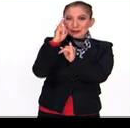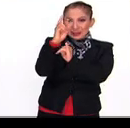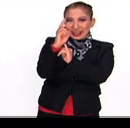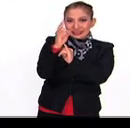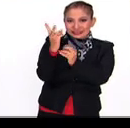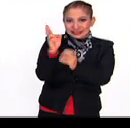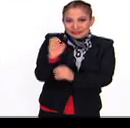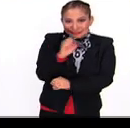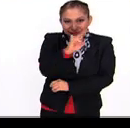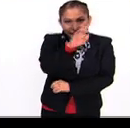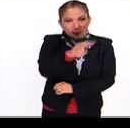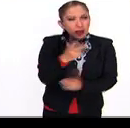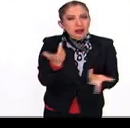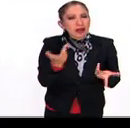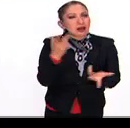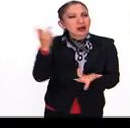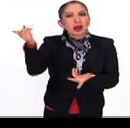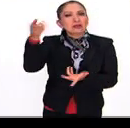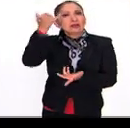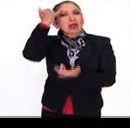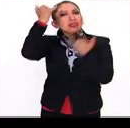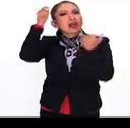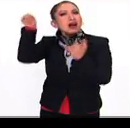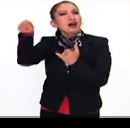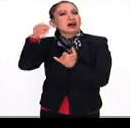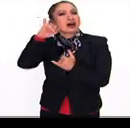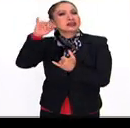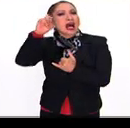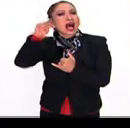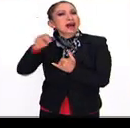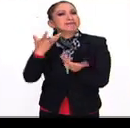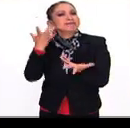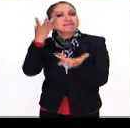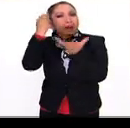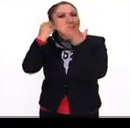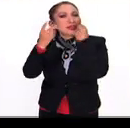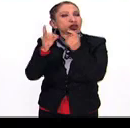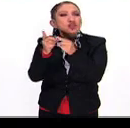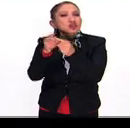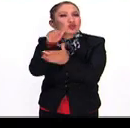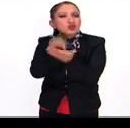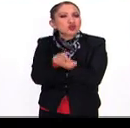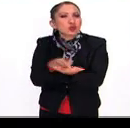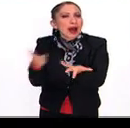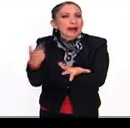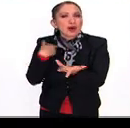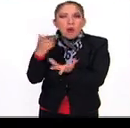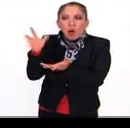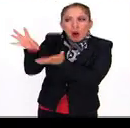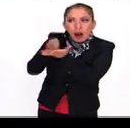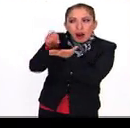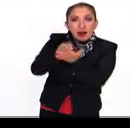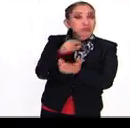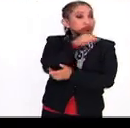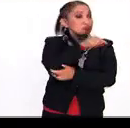en efecto. ¿De qué tradiciones viene Jan Hendrix? Bueno, de todas las que se ha podido